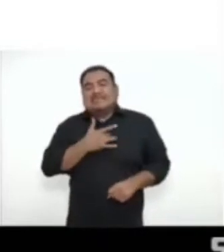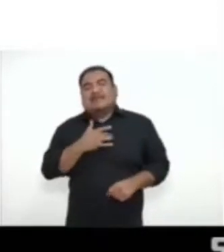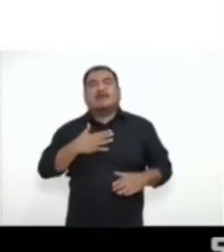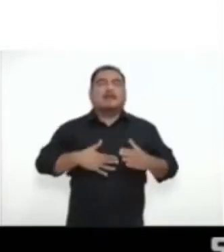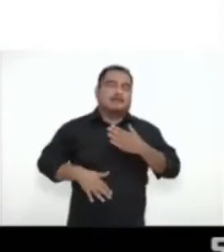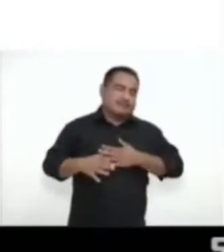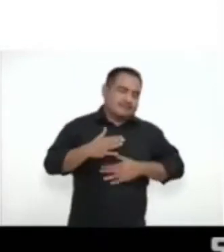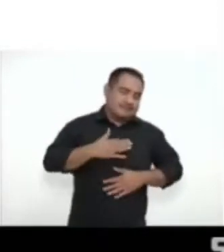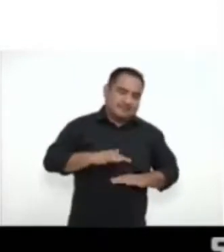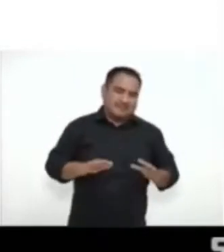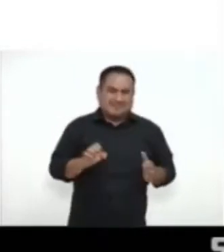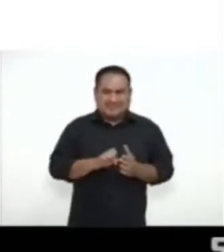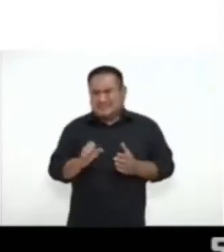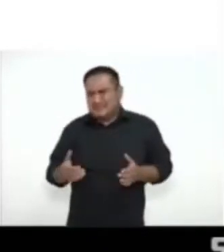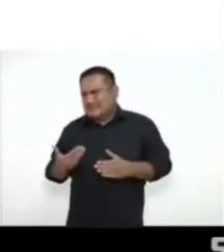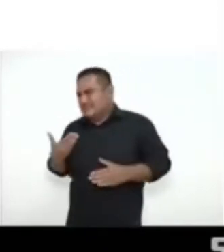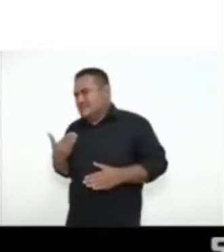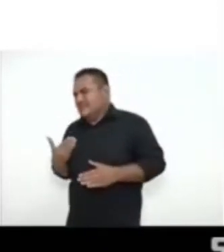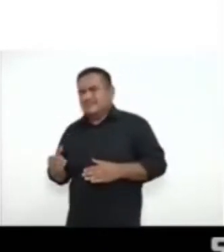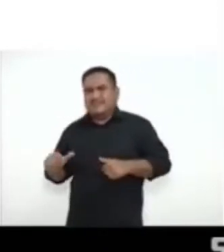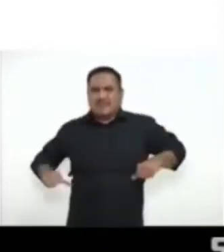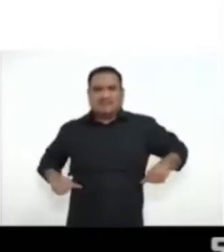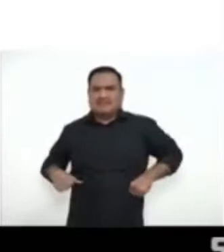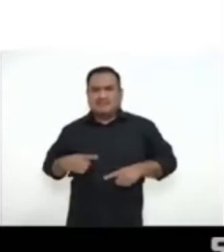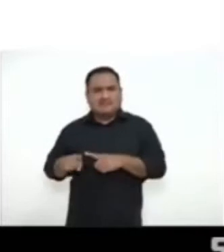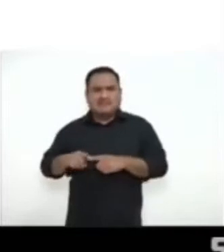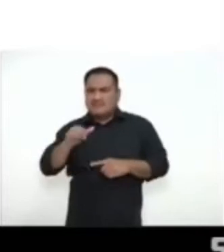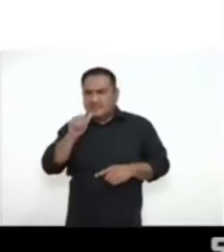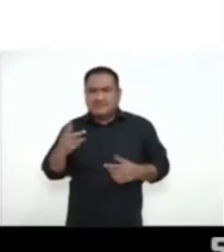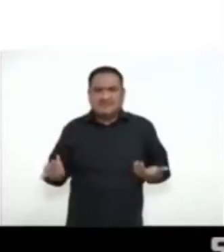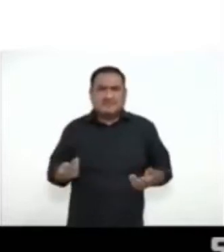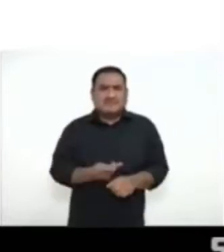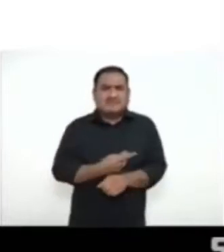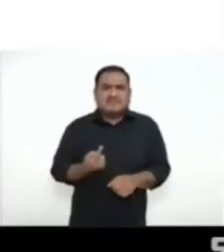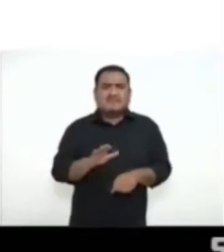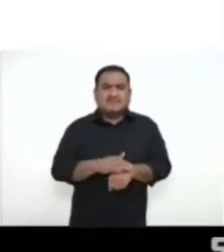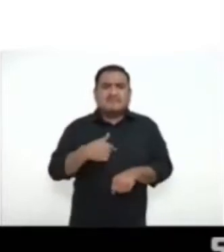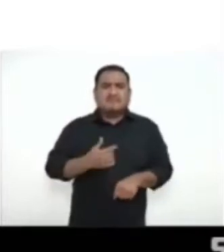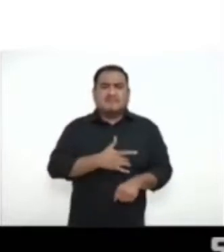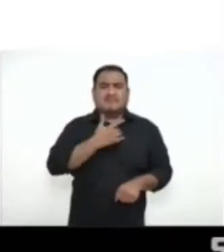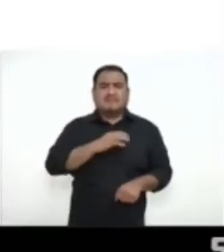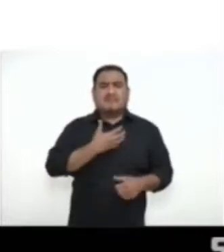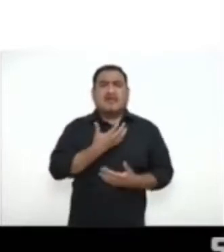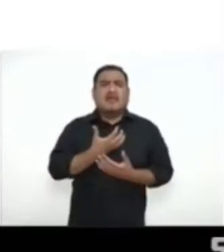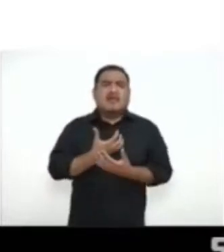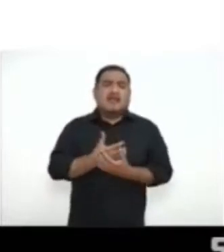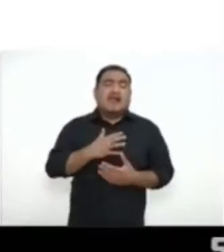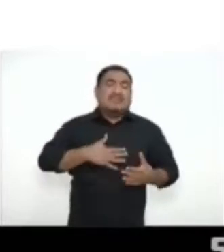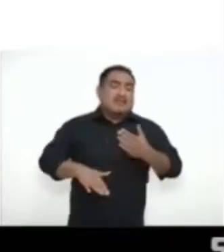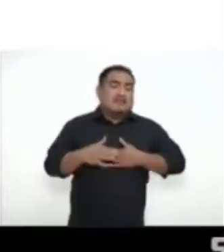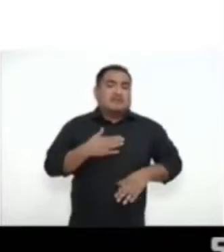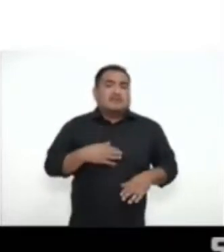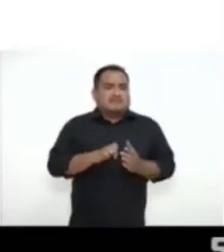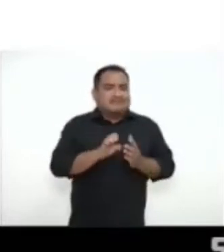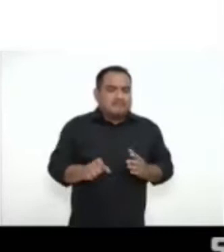decimos, pero si no hice nada, probablemente no. Sí, probablemente hoy no estuve en el grupo con los 30 niños que